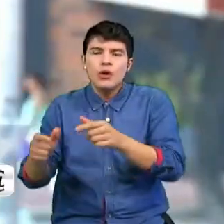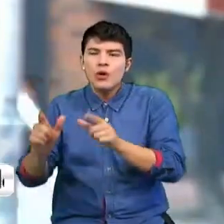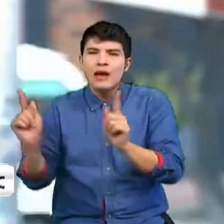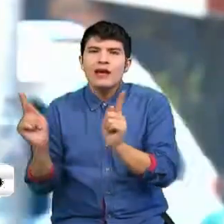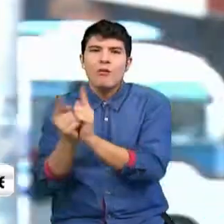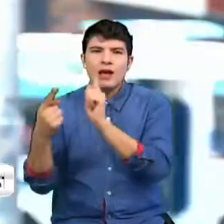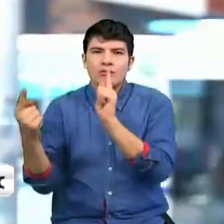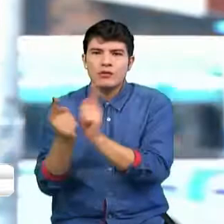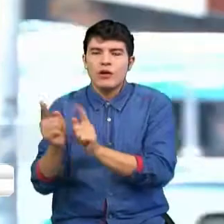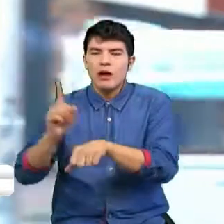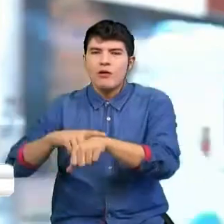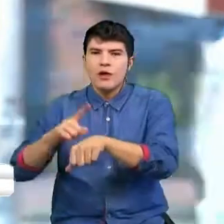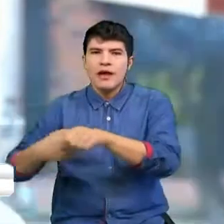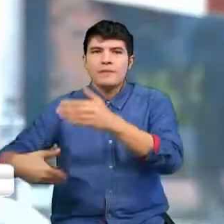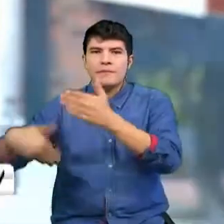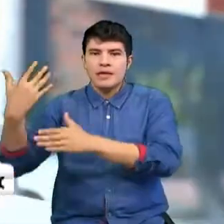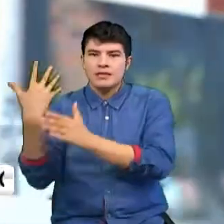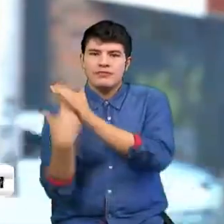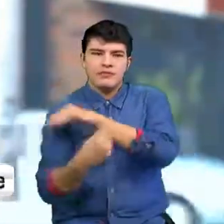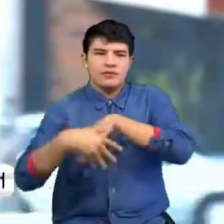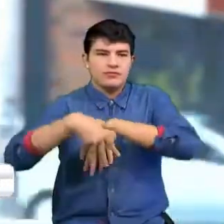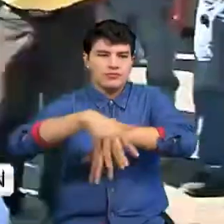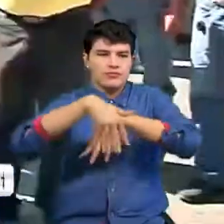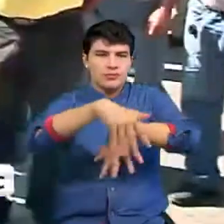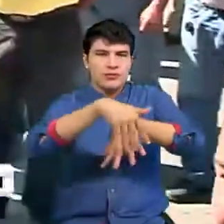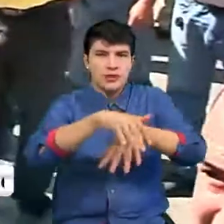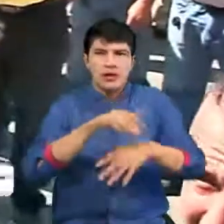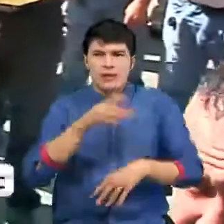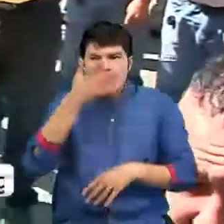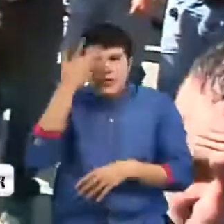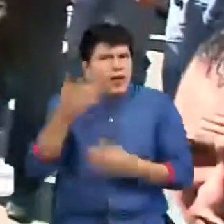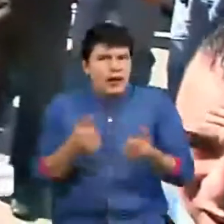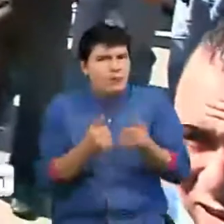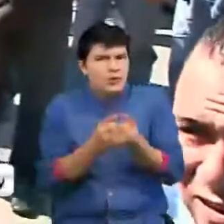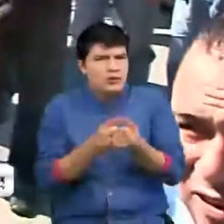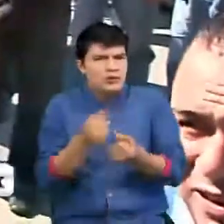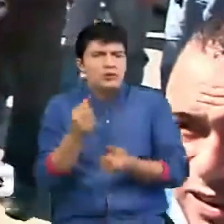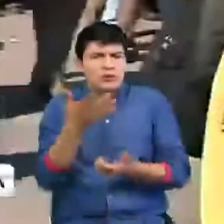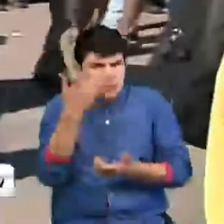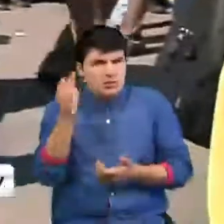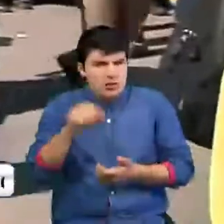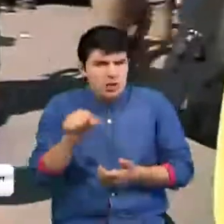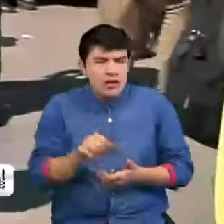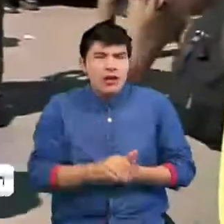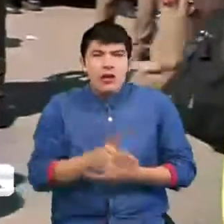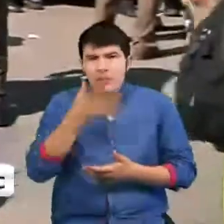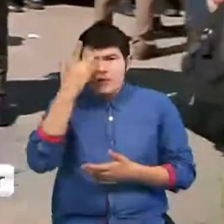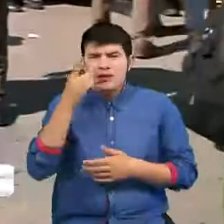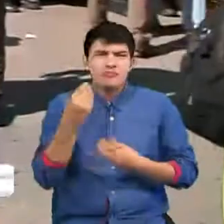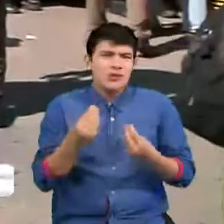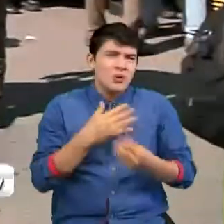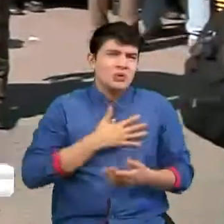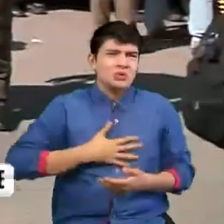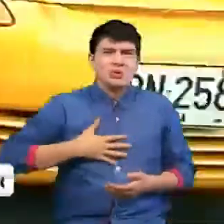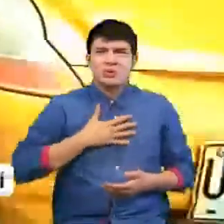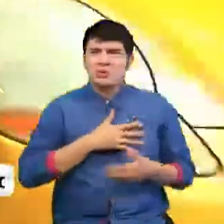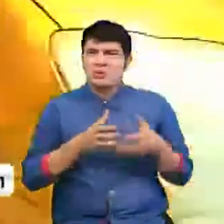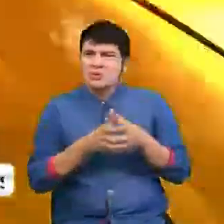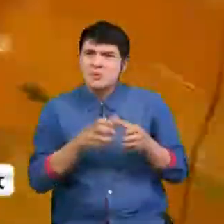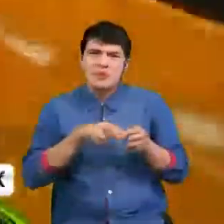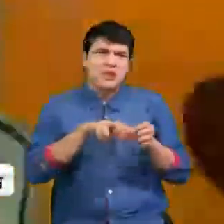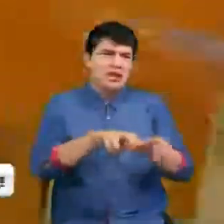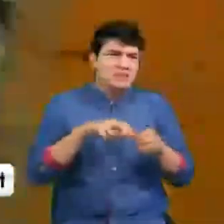de partida de donde vamos a salir y por qué vamos a apoyar porque mucha inconformidad en el piratería